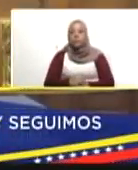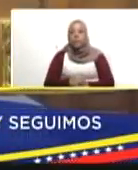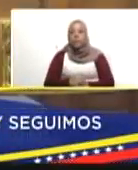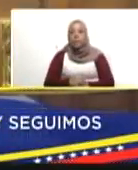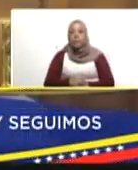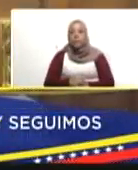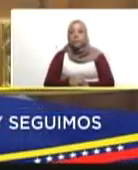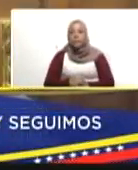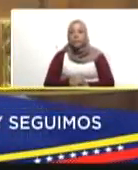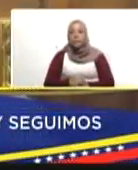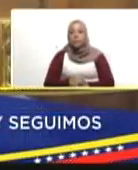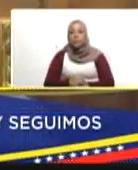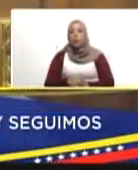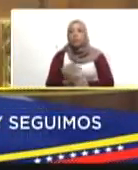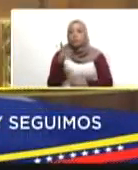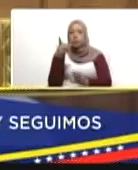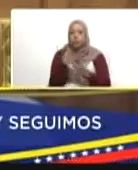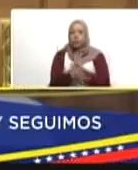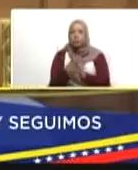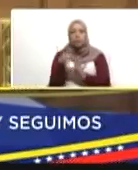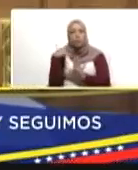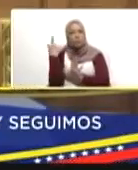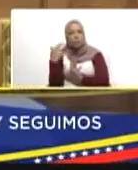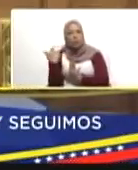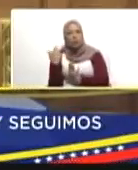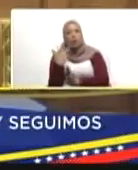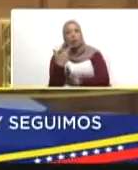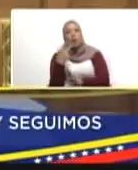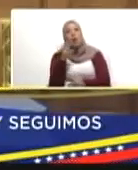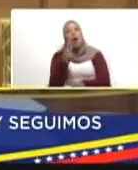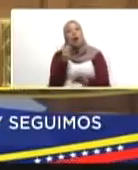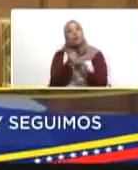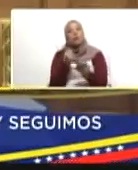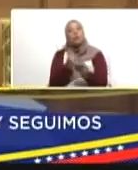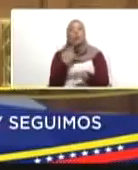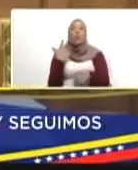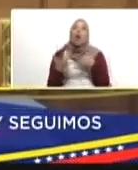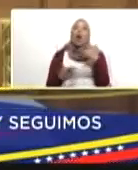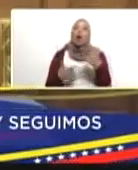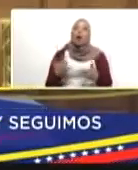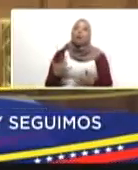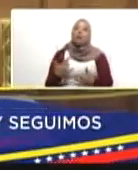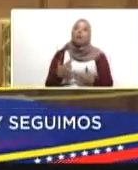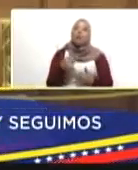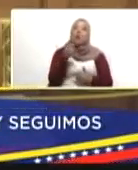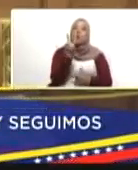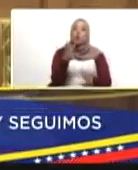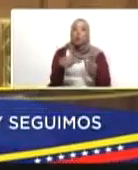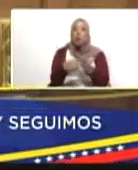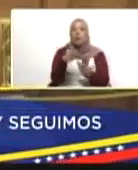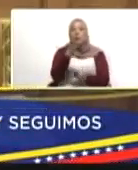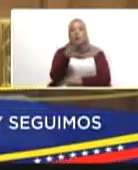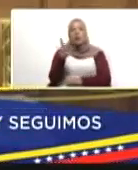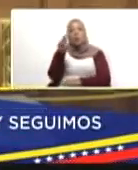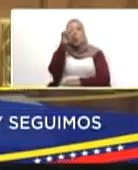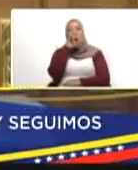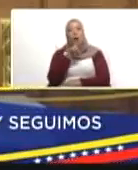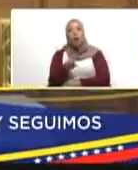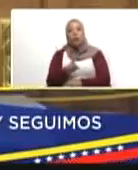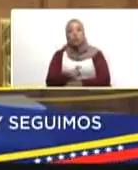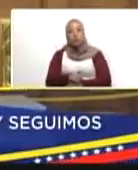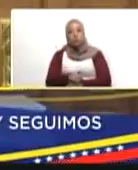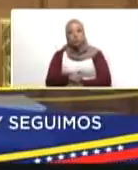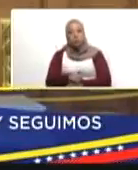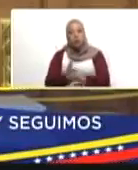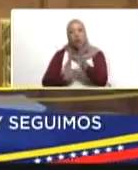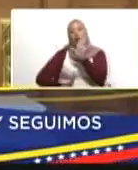3r.net y muchos se quedaron locos Qué es eso de 3 r. dije 2022 es el año